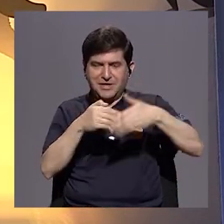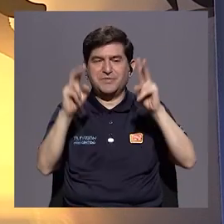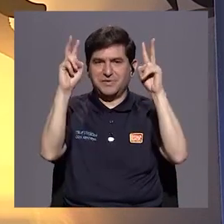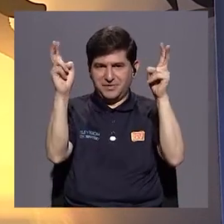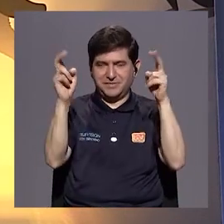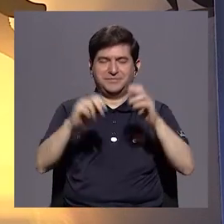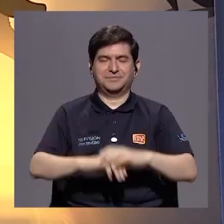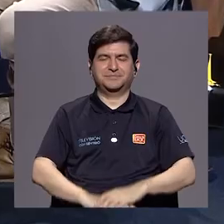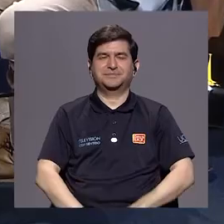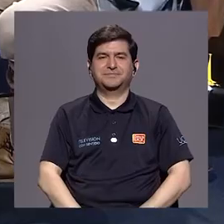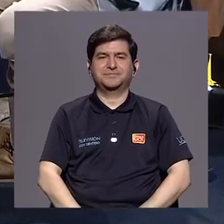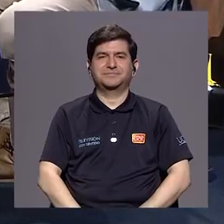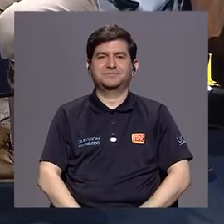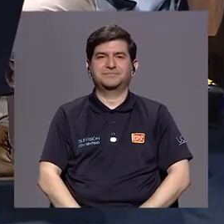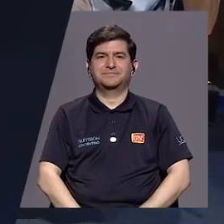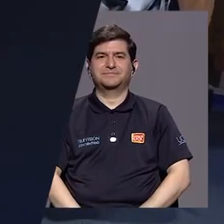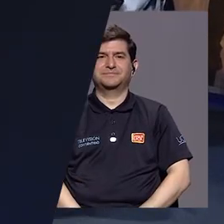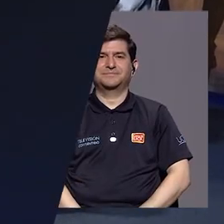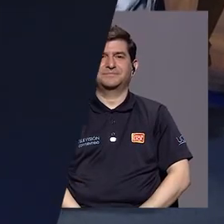último